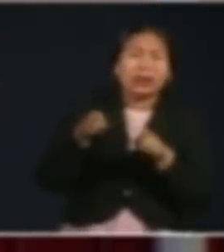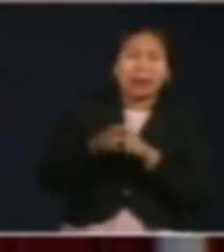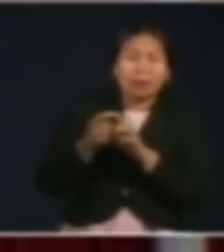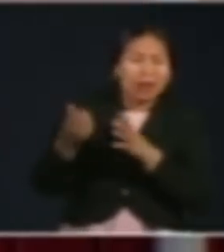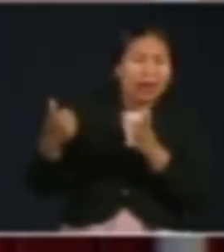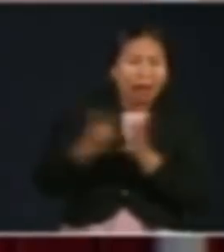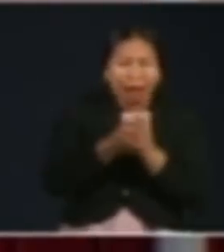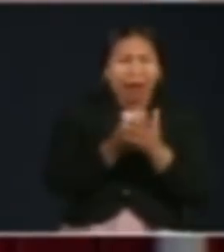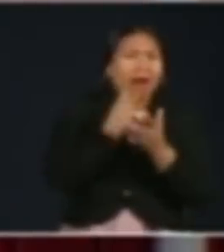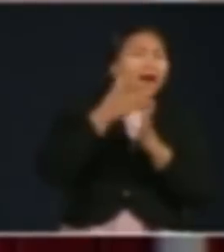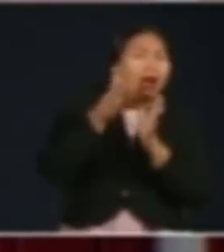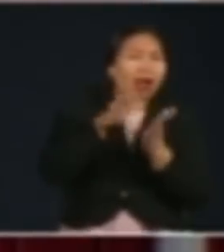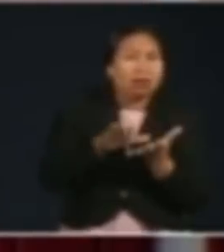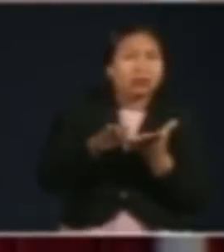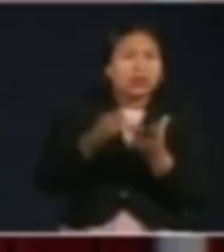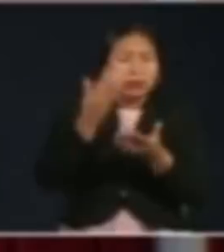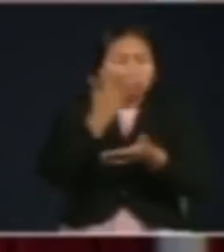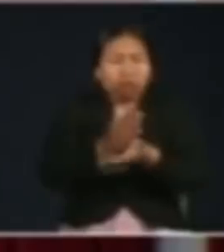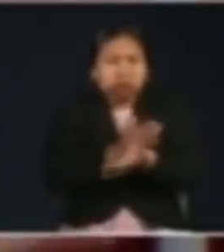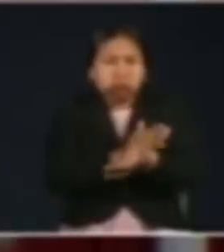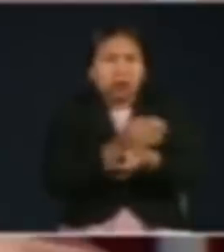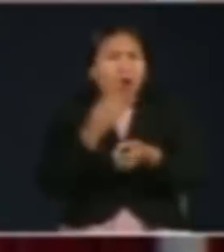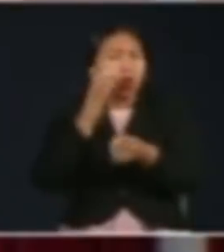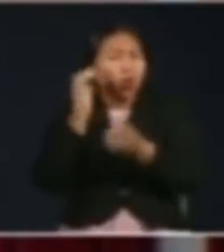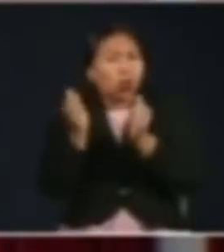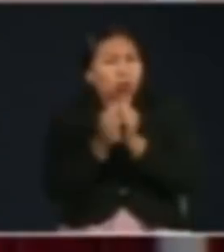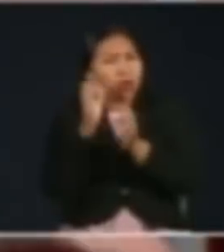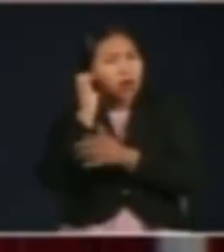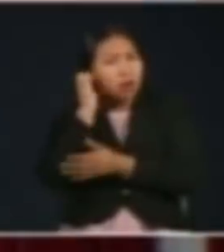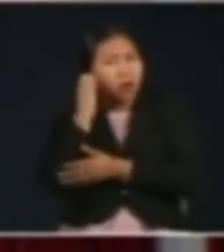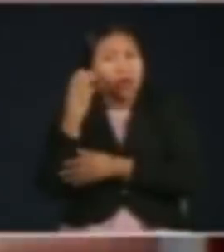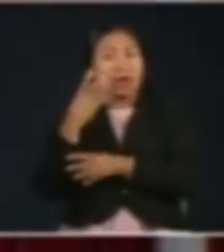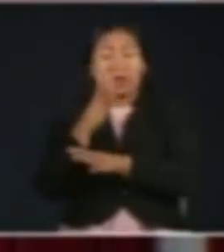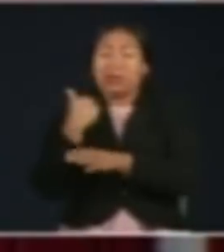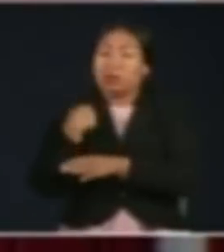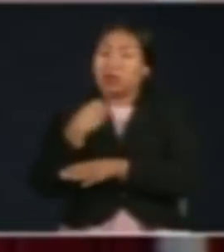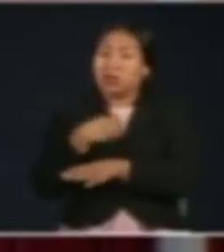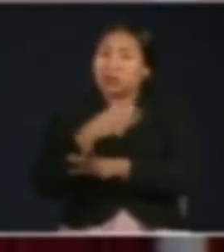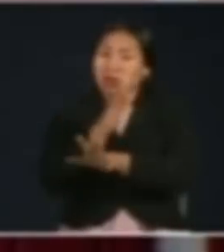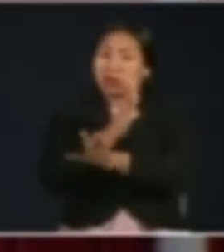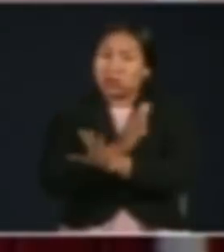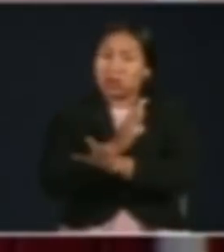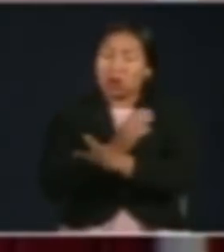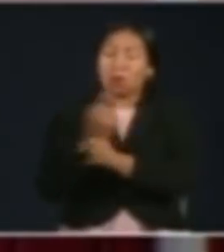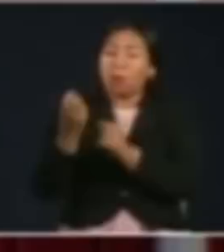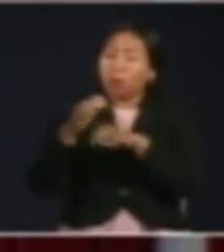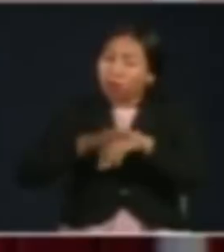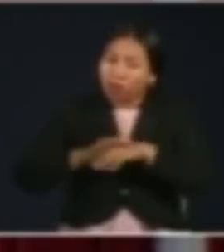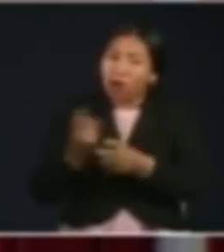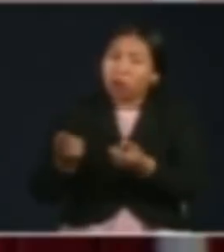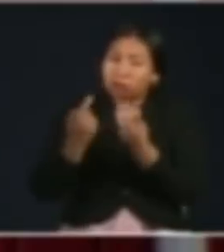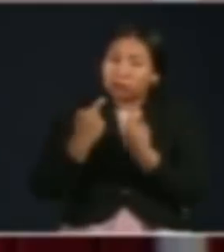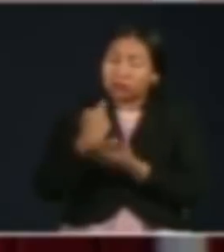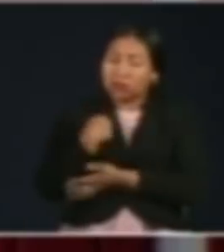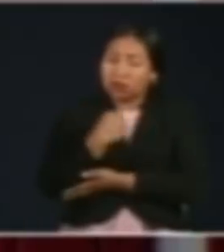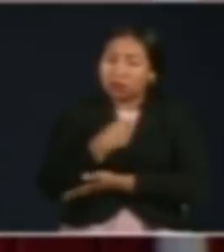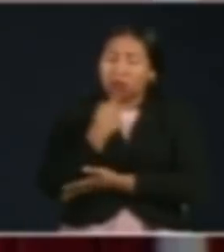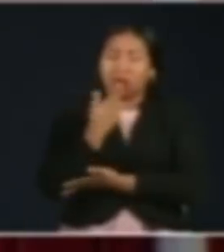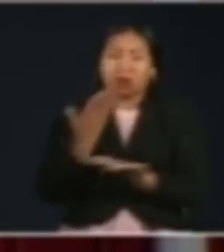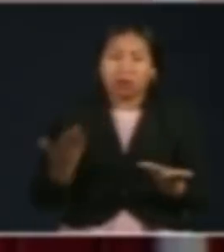y descuartizamiento contra las mujeres. Señor Mirones, respóndanos. ¿Qué está